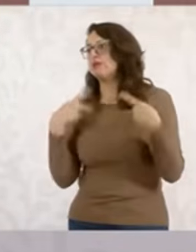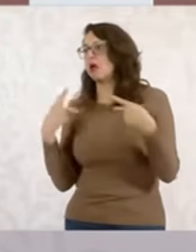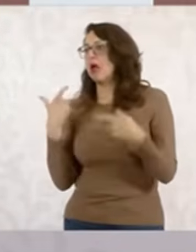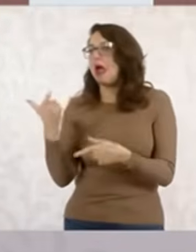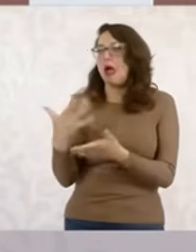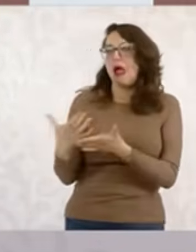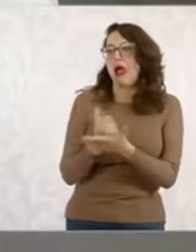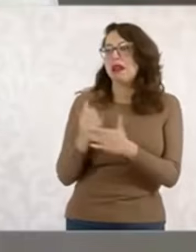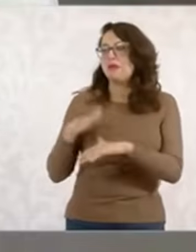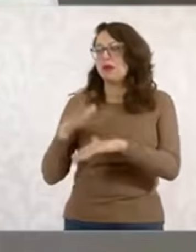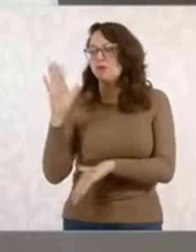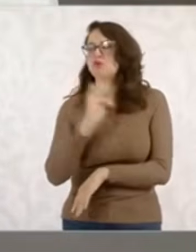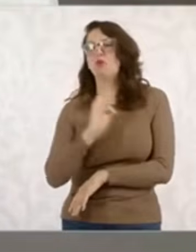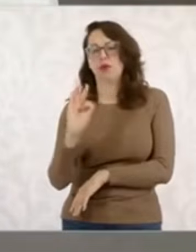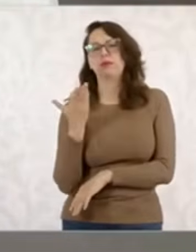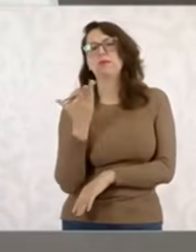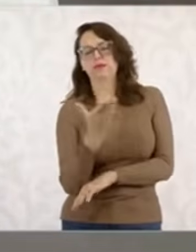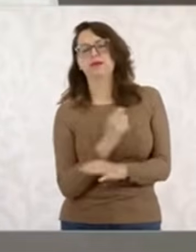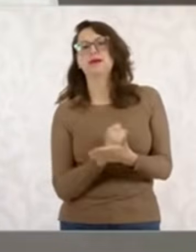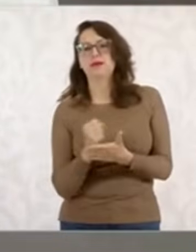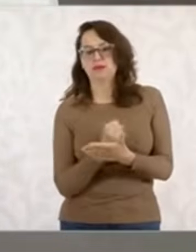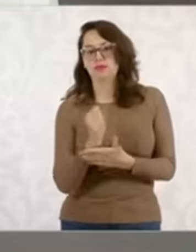crédito.